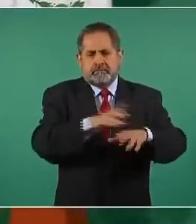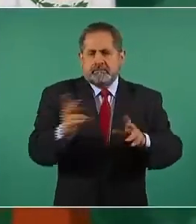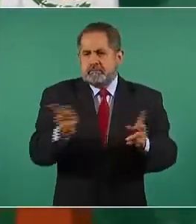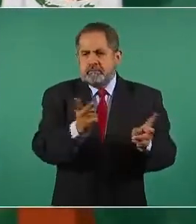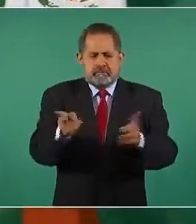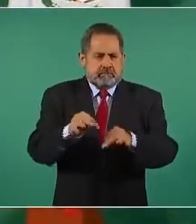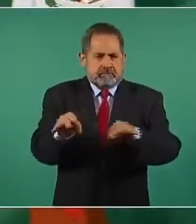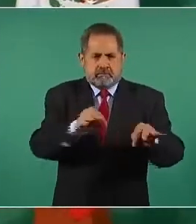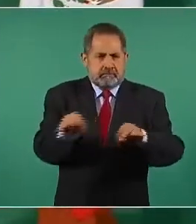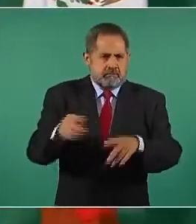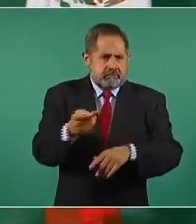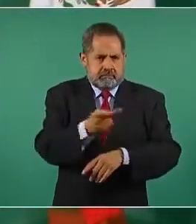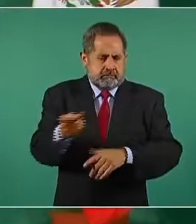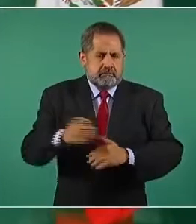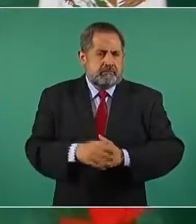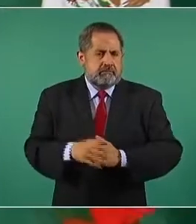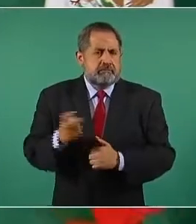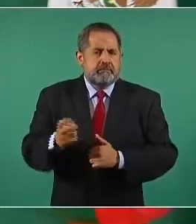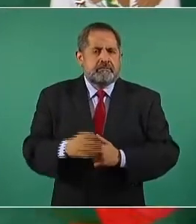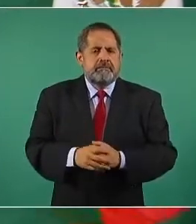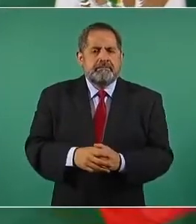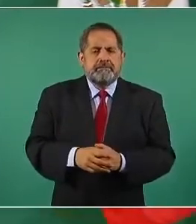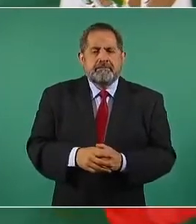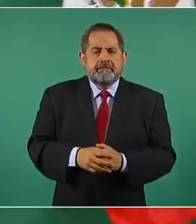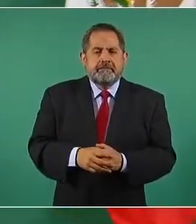Y así como